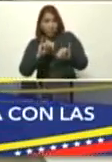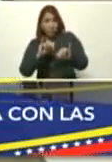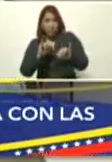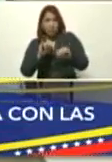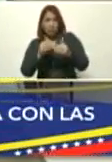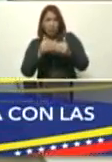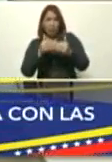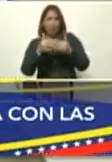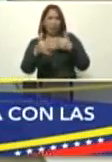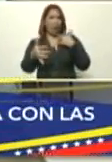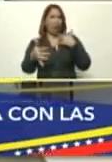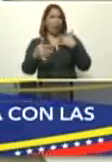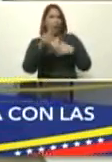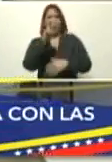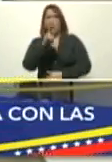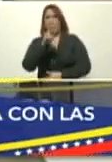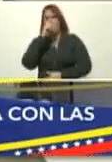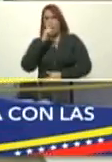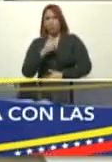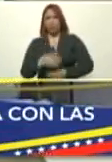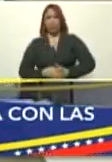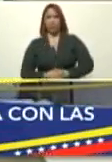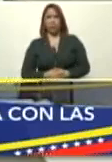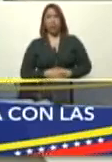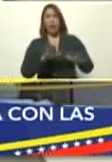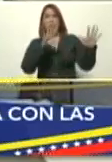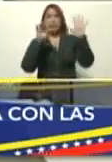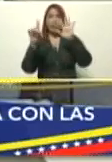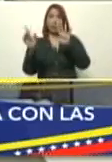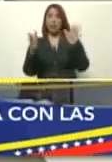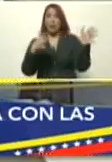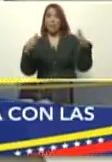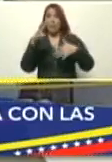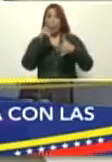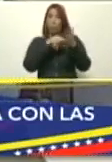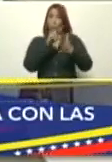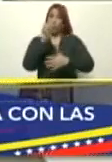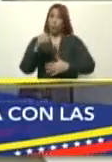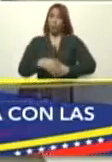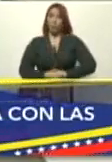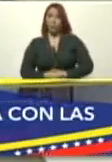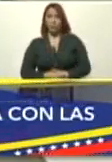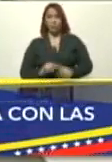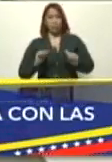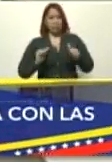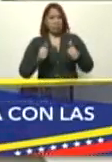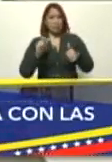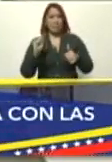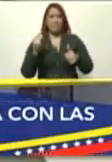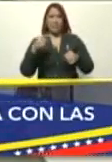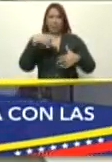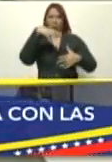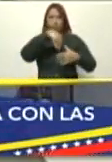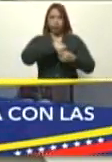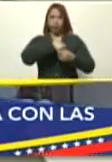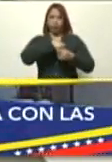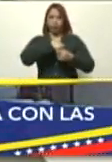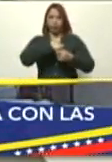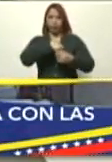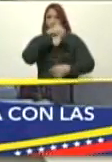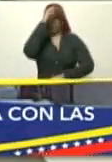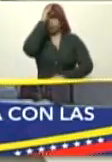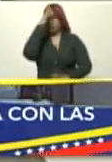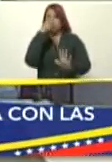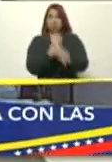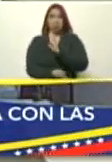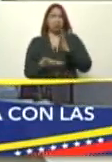largos años, 16 de marzo 2020, en que iniciamos la primera cuarentena, no sabíamos nada